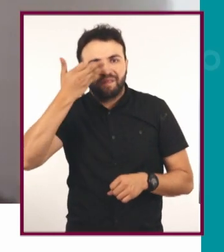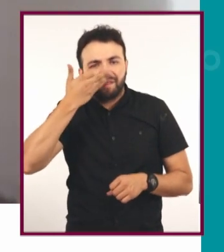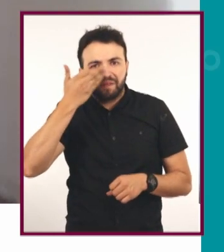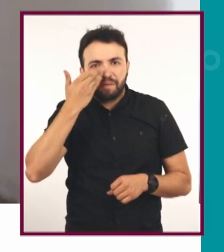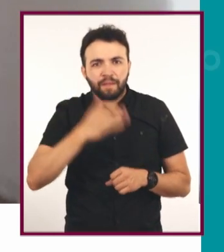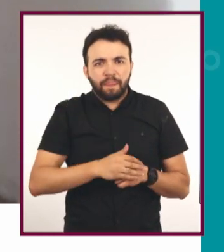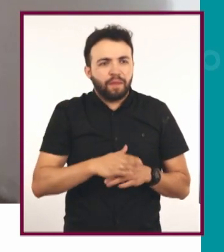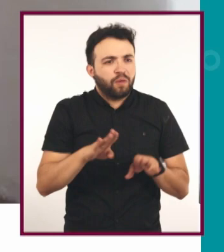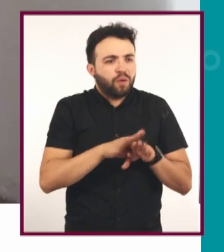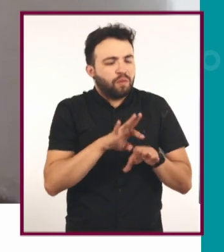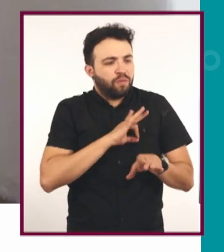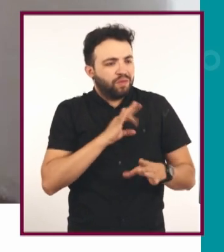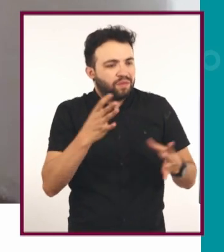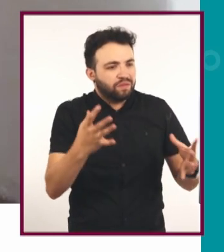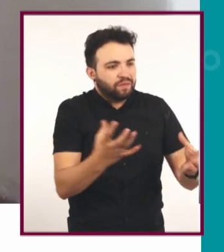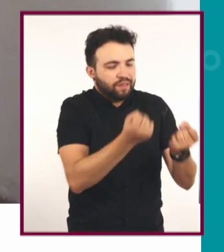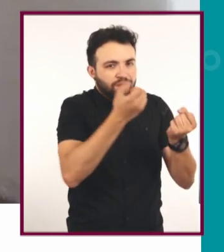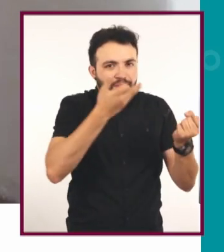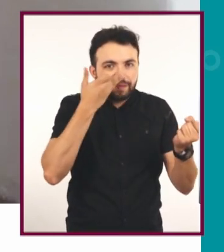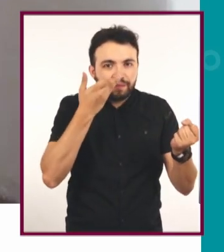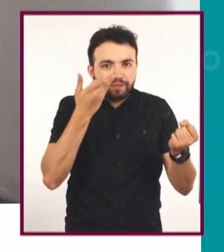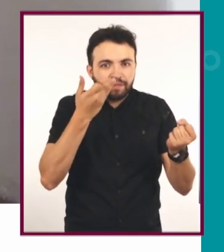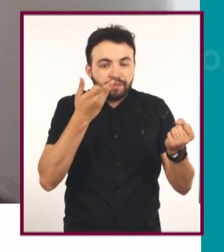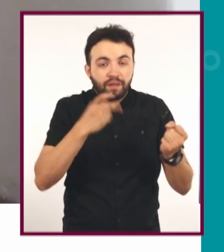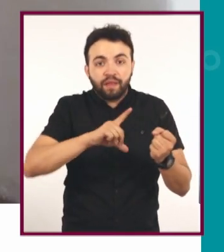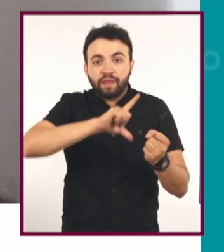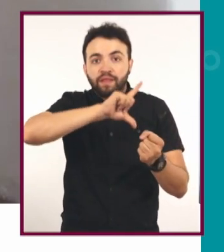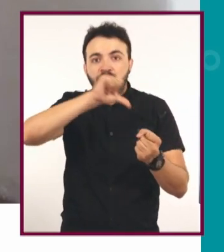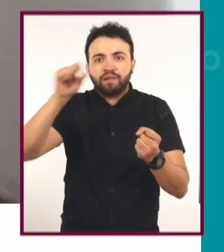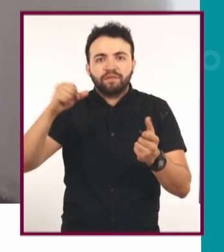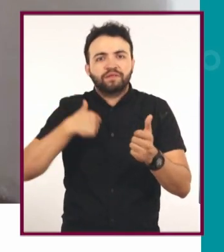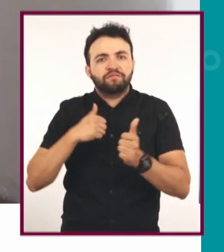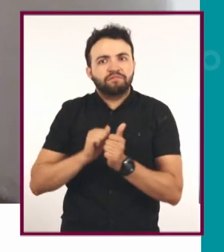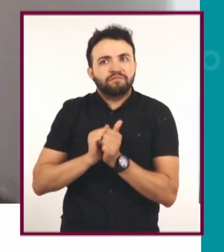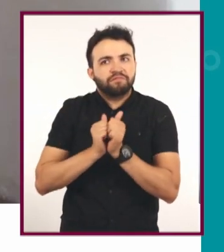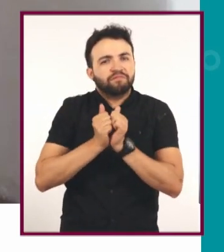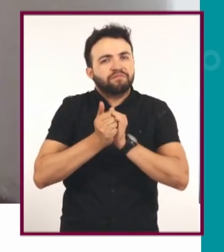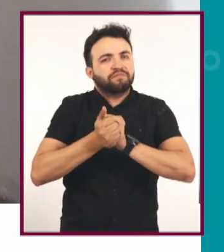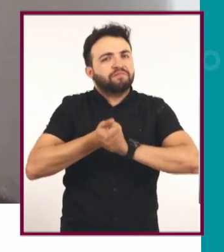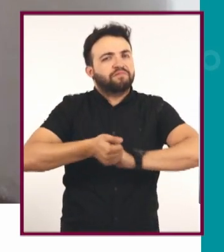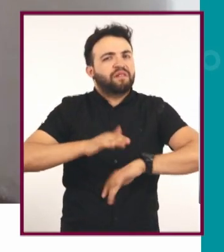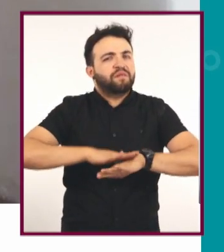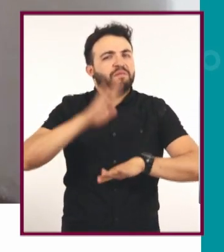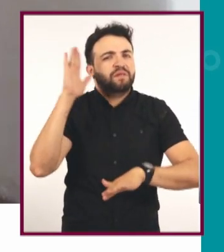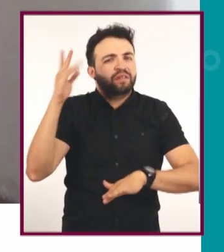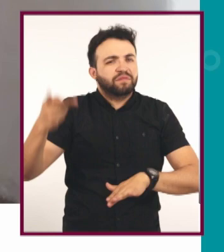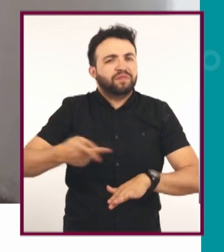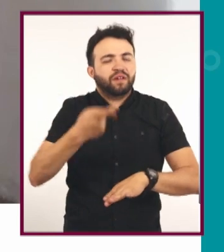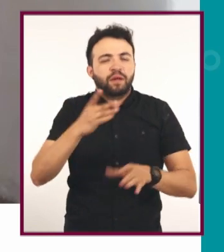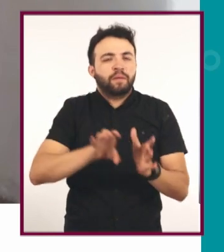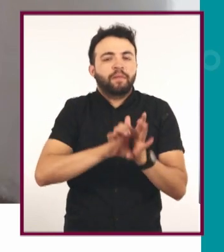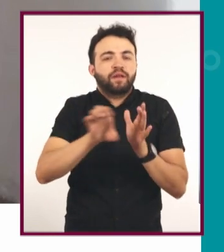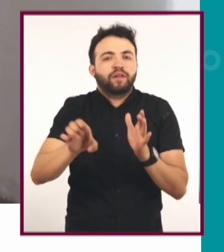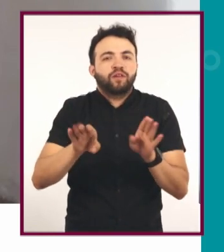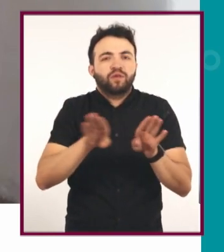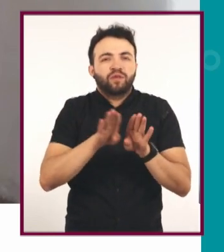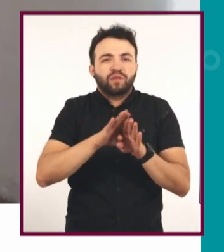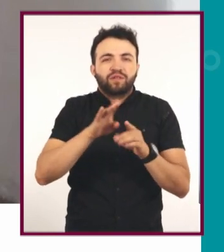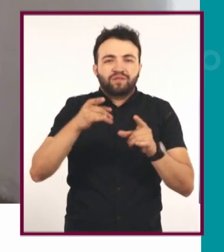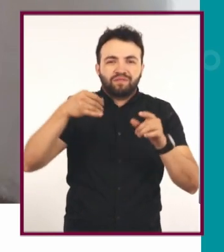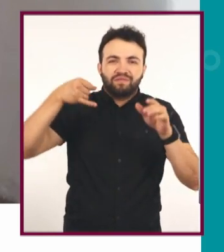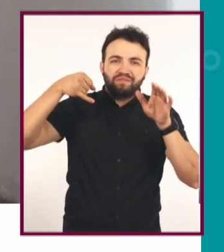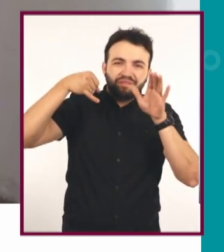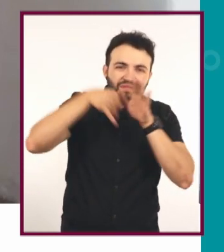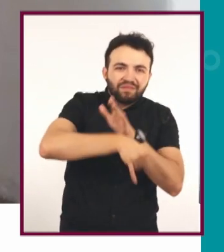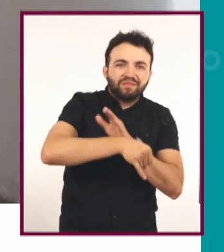de conservarlas y de hacer un mejor uso de los recursos en plantas en general. Y después, pues ya empecé a hacer otro tipo